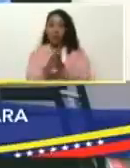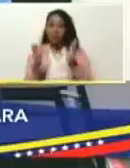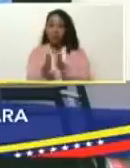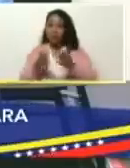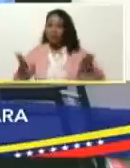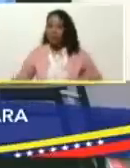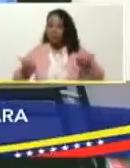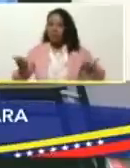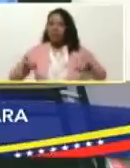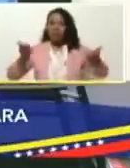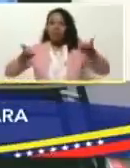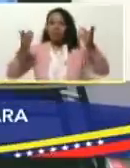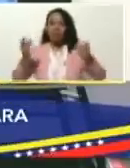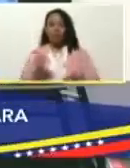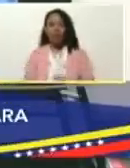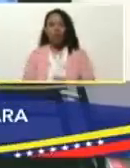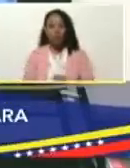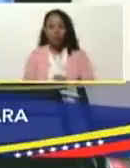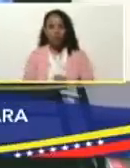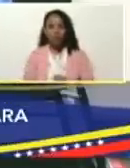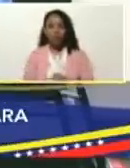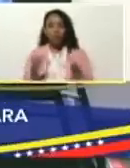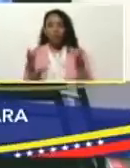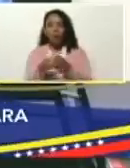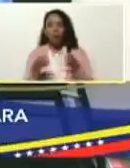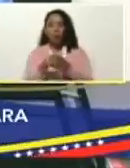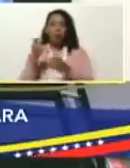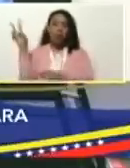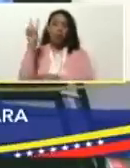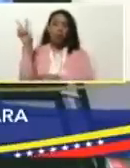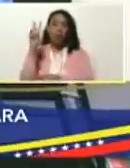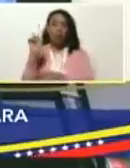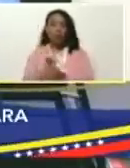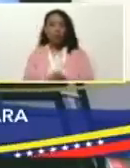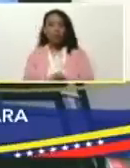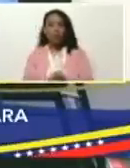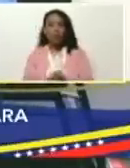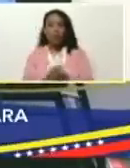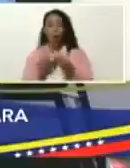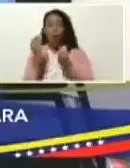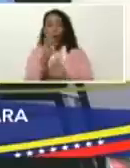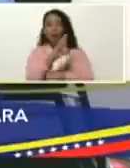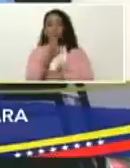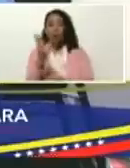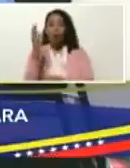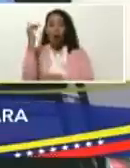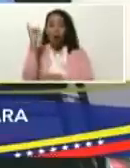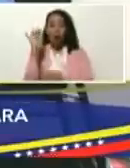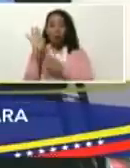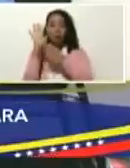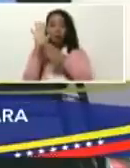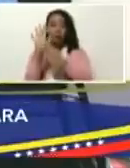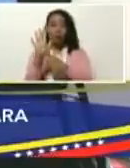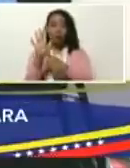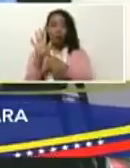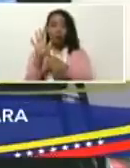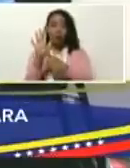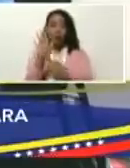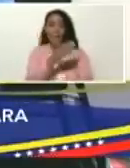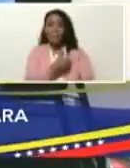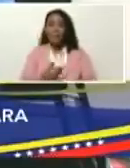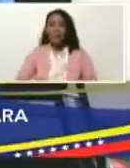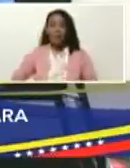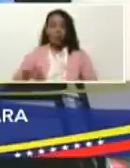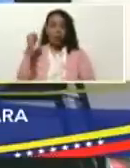auspiciosa no la delegación de Venezuela como república está presidida por el presidente